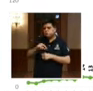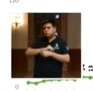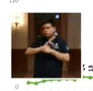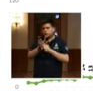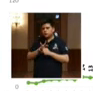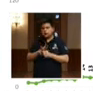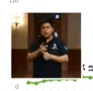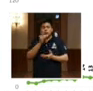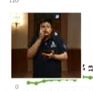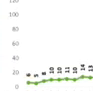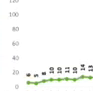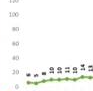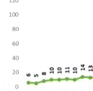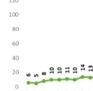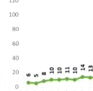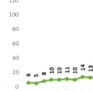cómo